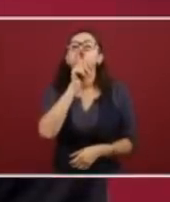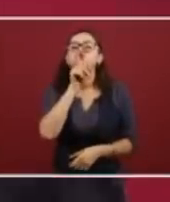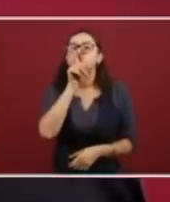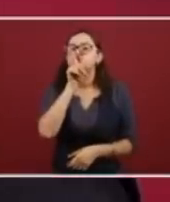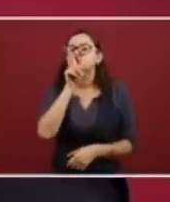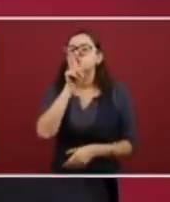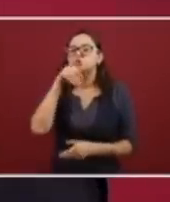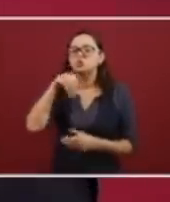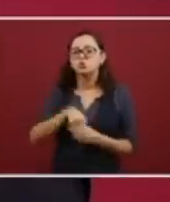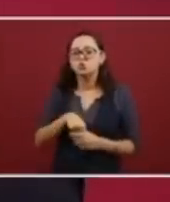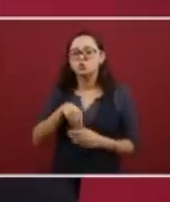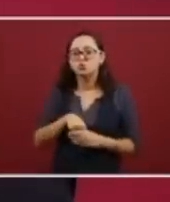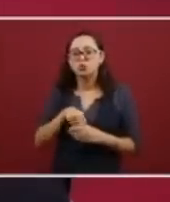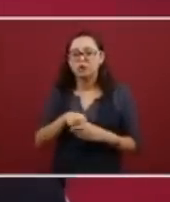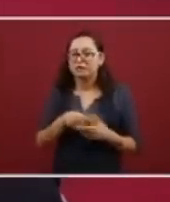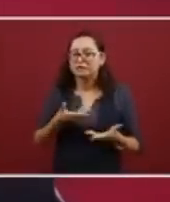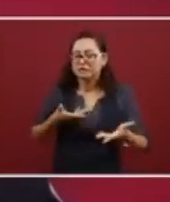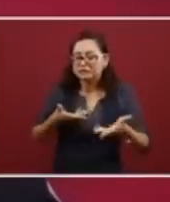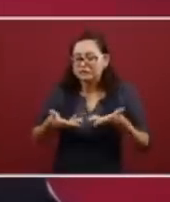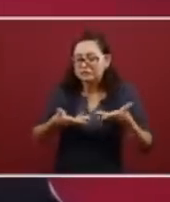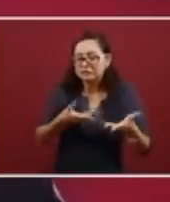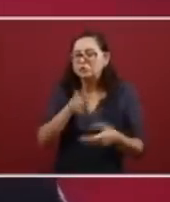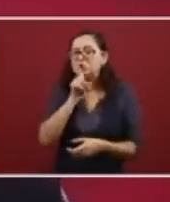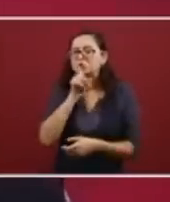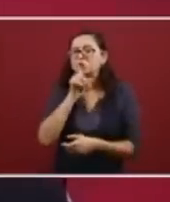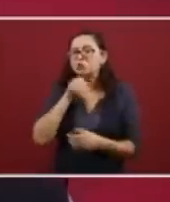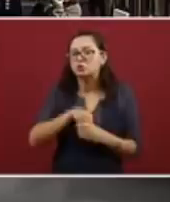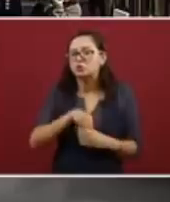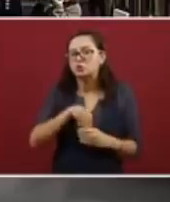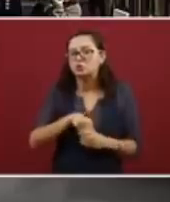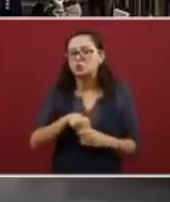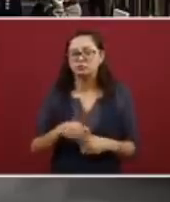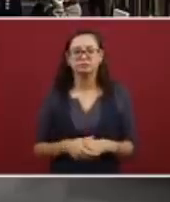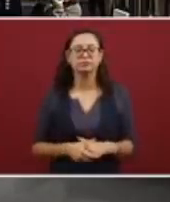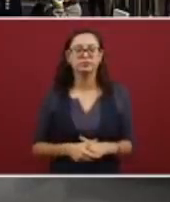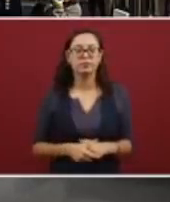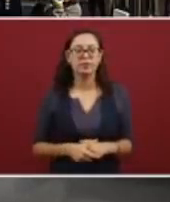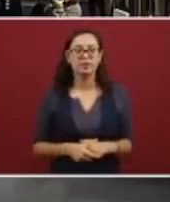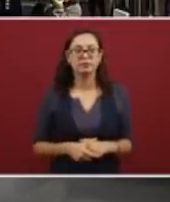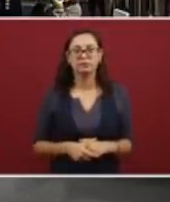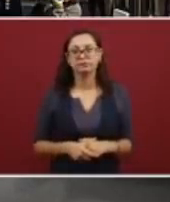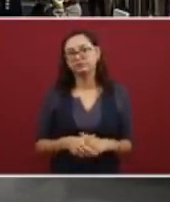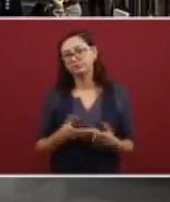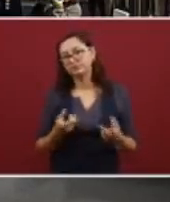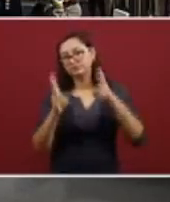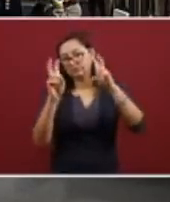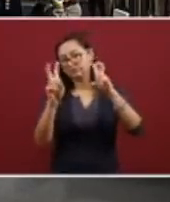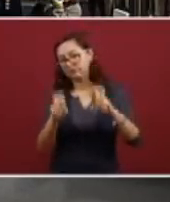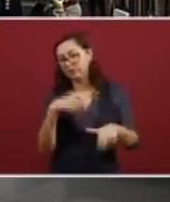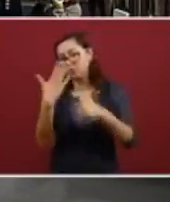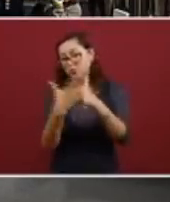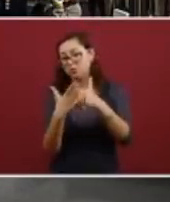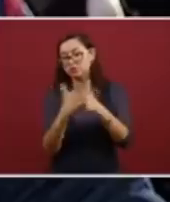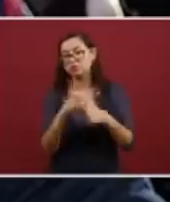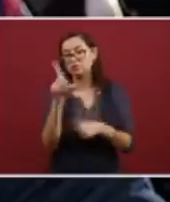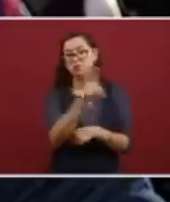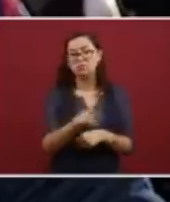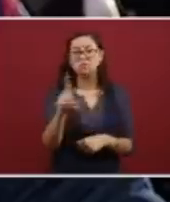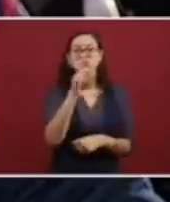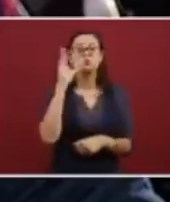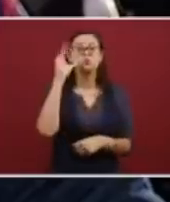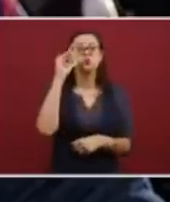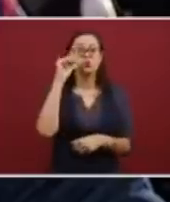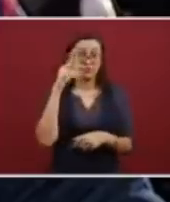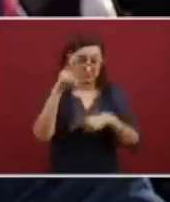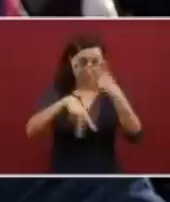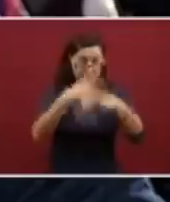esto es de que quede aquí entre nosotros su agenda y marca que el domingo visita los mochis sea bienvenidos tenemos muchos presidentes